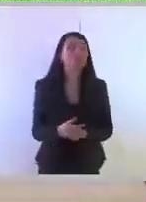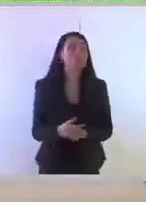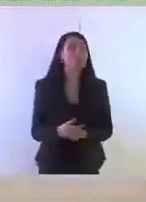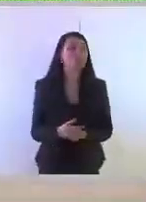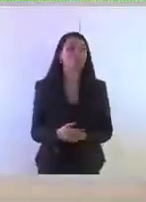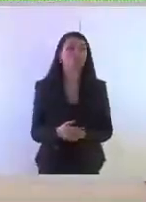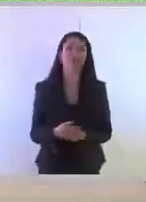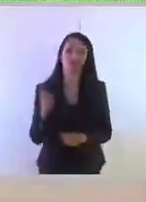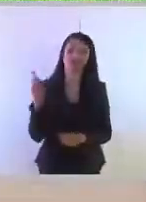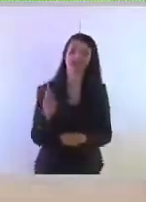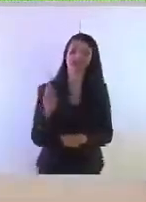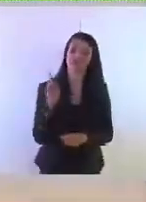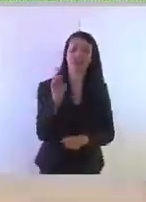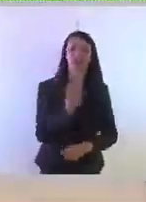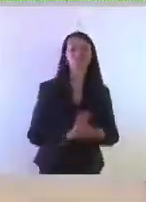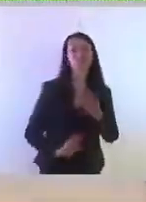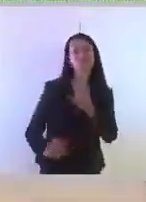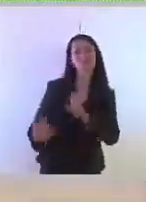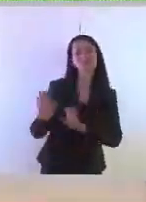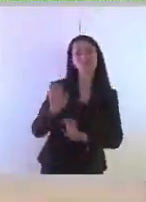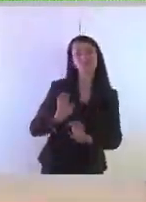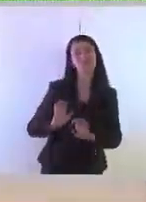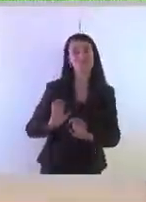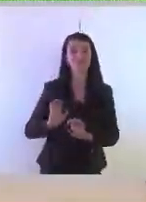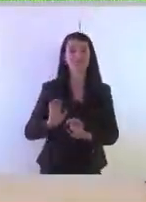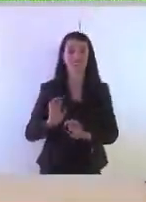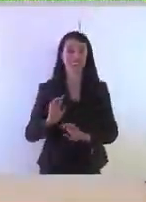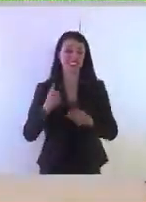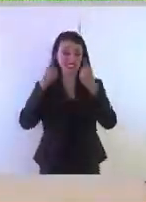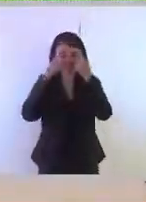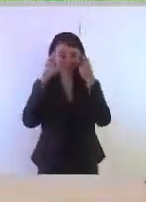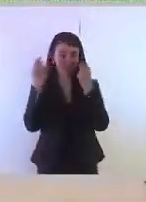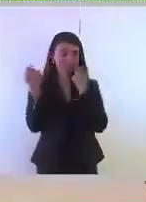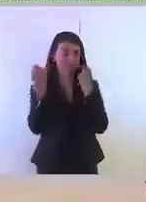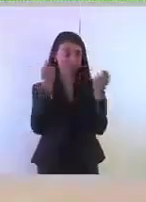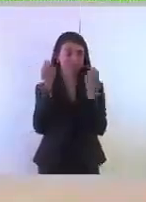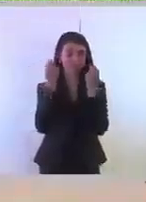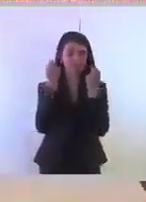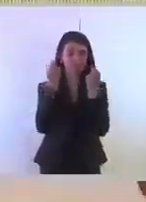que llegaban a evadir con una estrategia